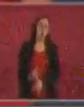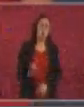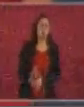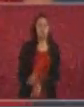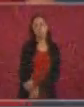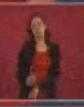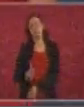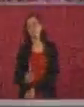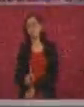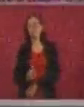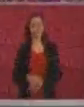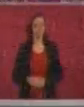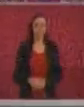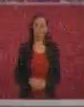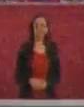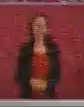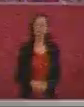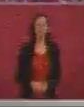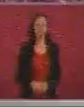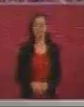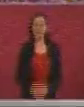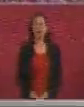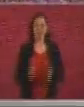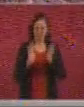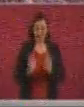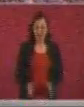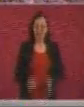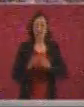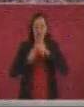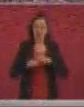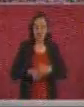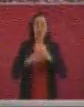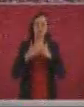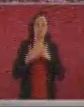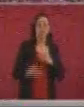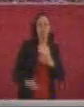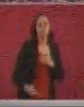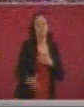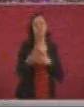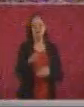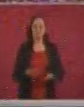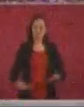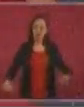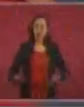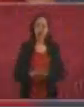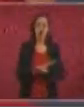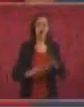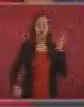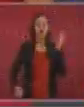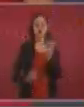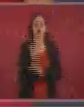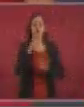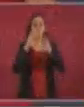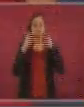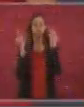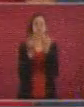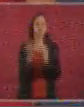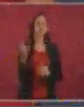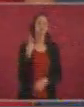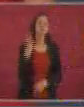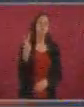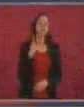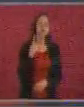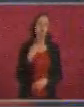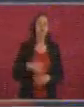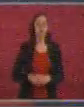De la lista nominal de electores, o con un porcentaje de los senadores o con un porcentaje de los diputados. Entonces,